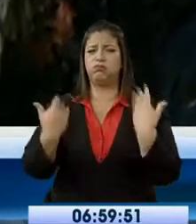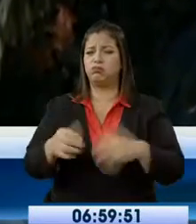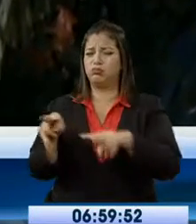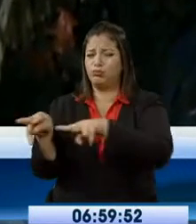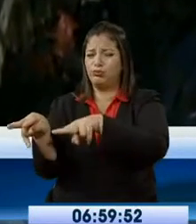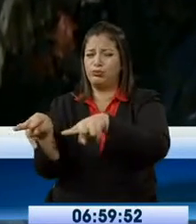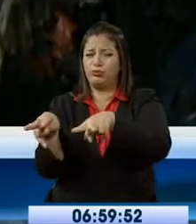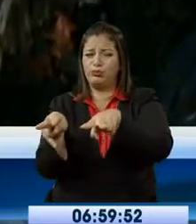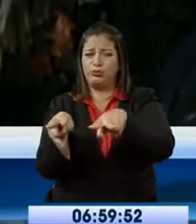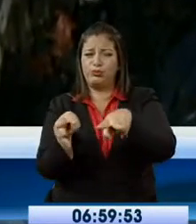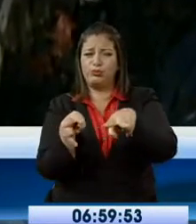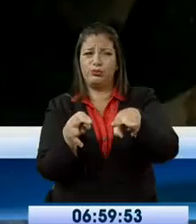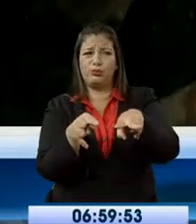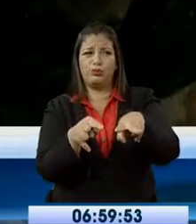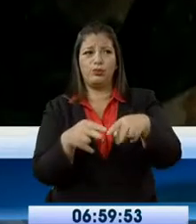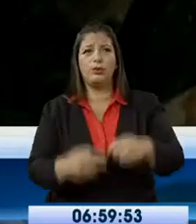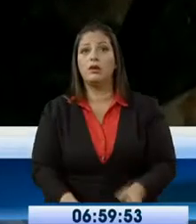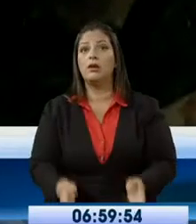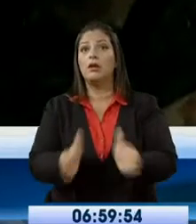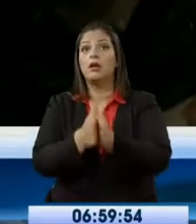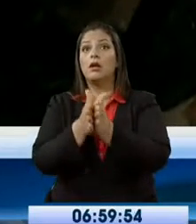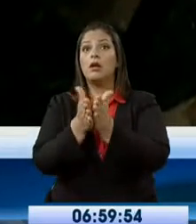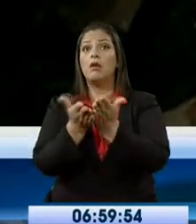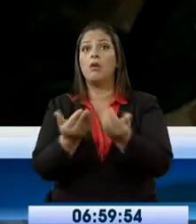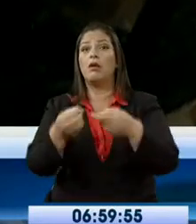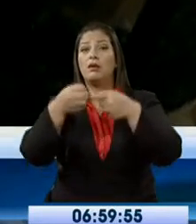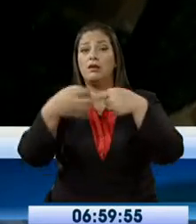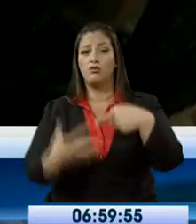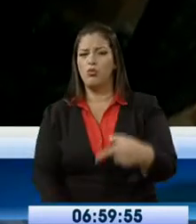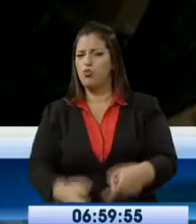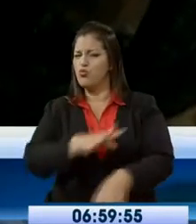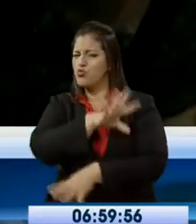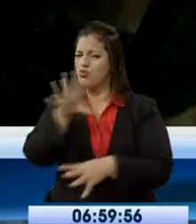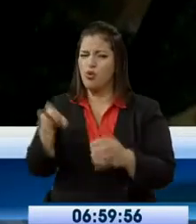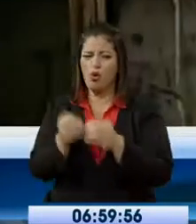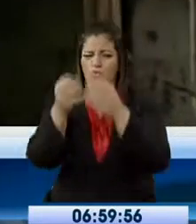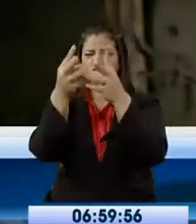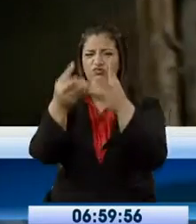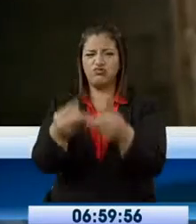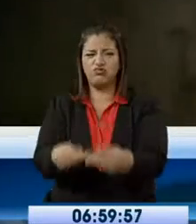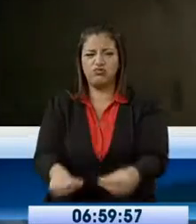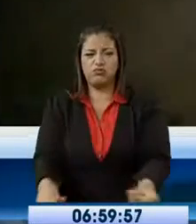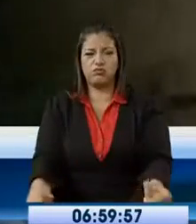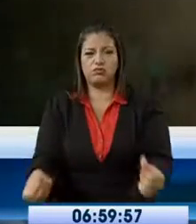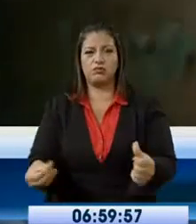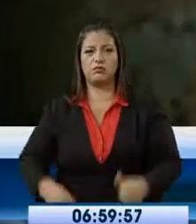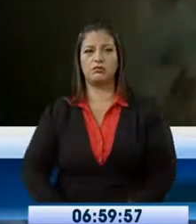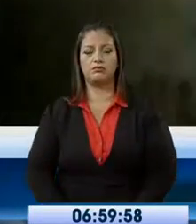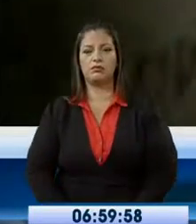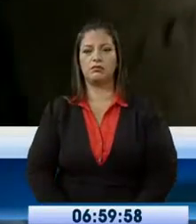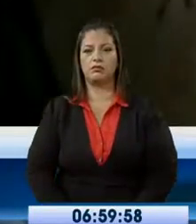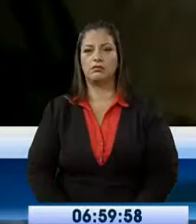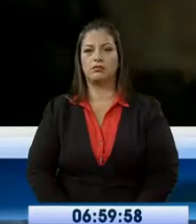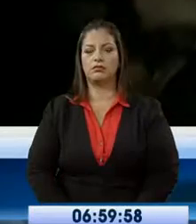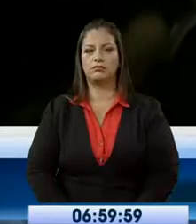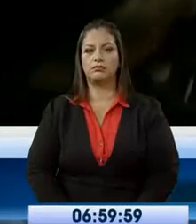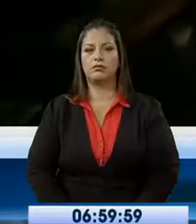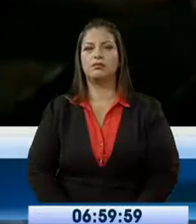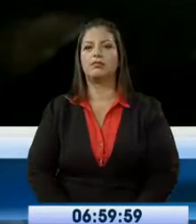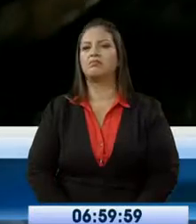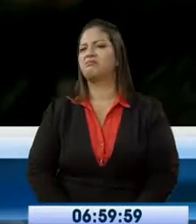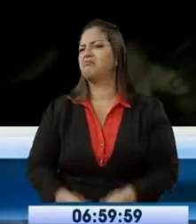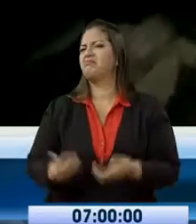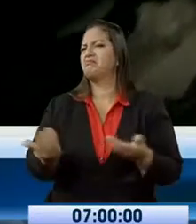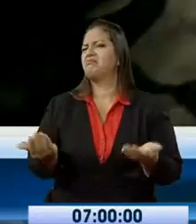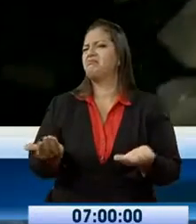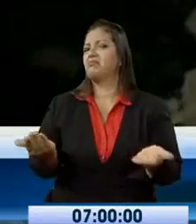y útiles escolares de los niños quedaron reducidos a cenizas. El incendio, provocado